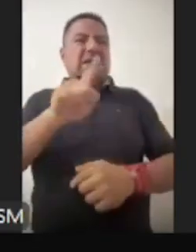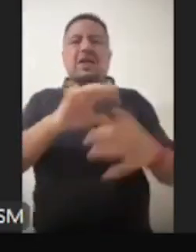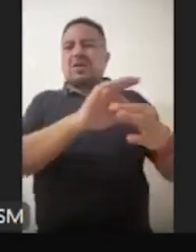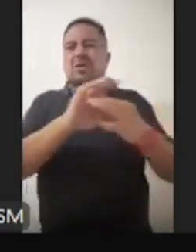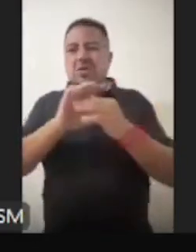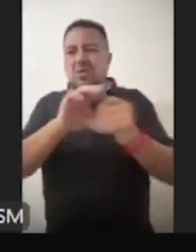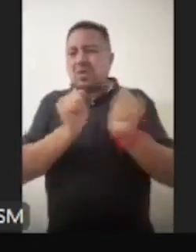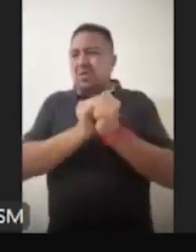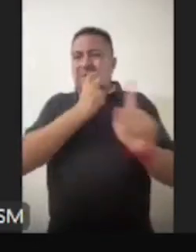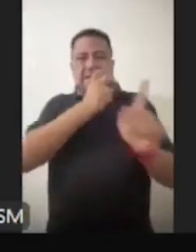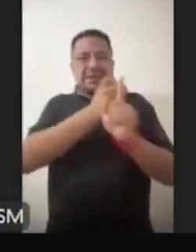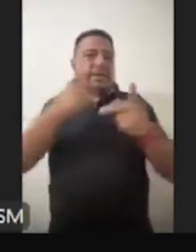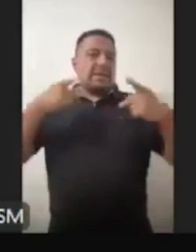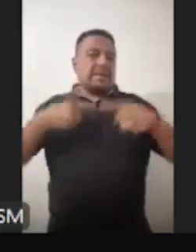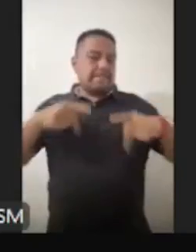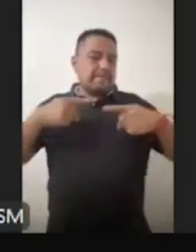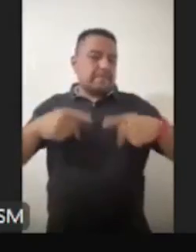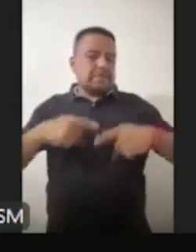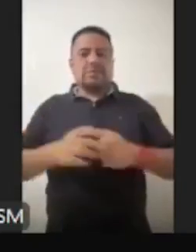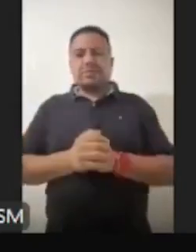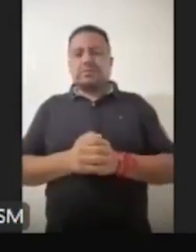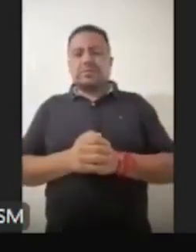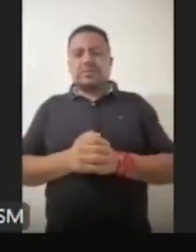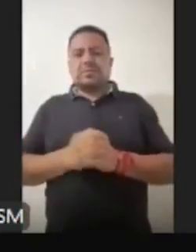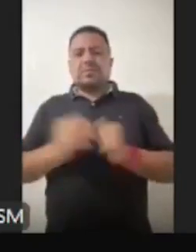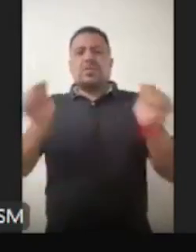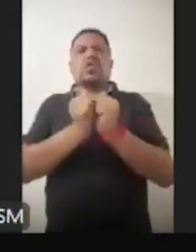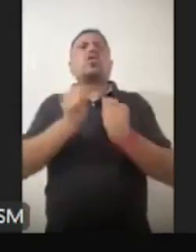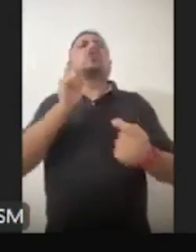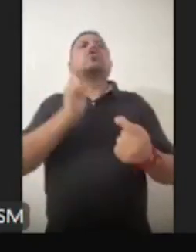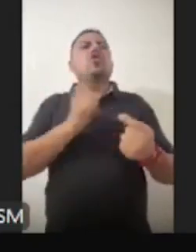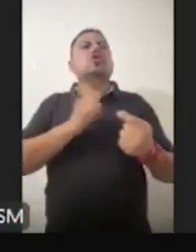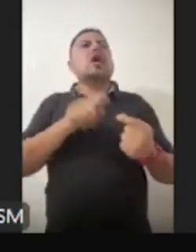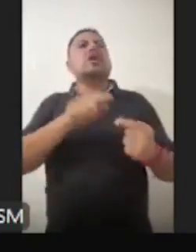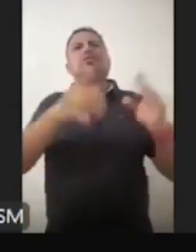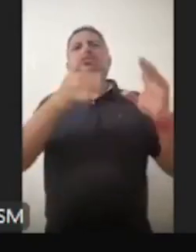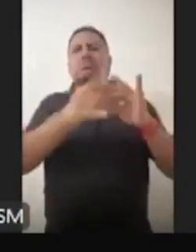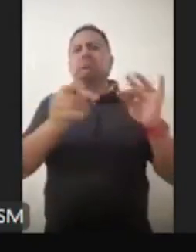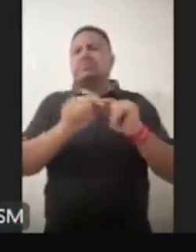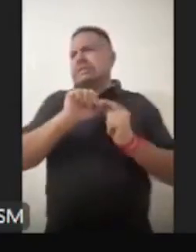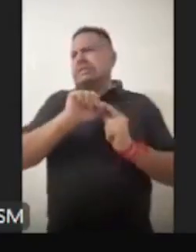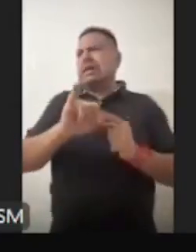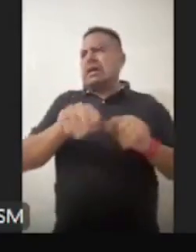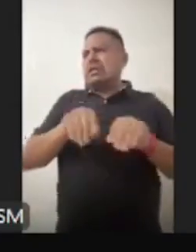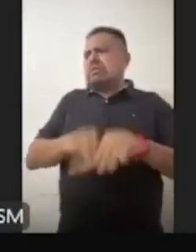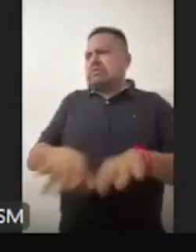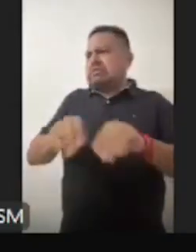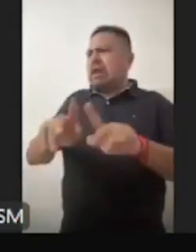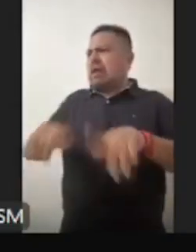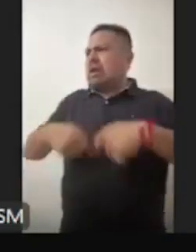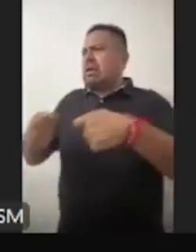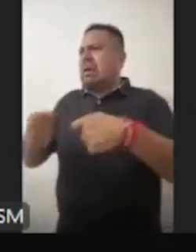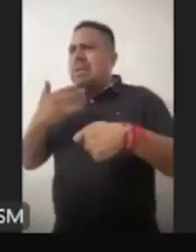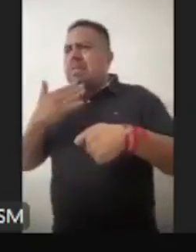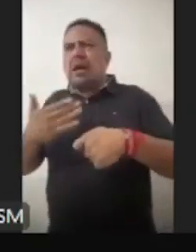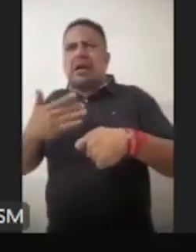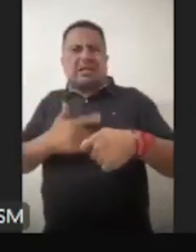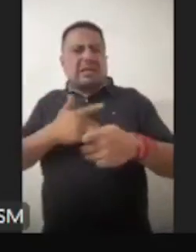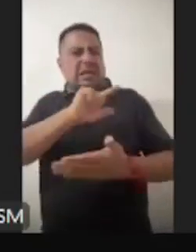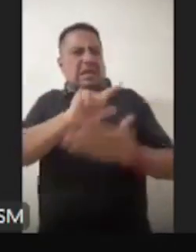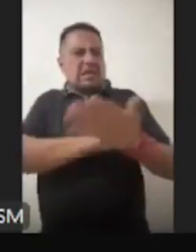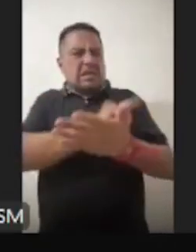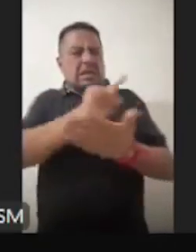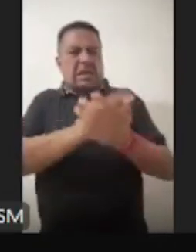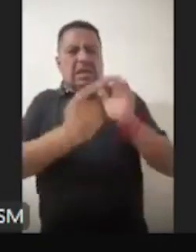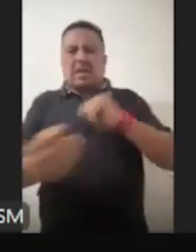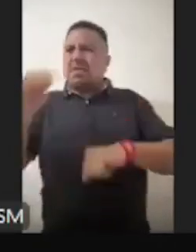de la denunciante, en la parte donde se refiere que sí recibió determinada propaganda, arrojan la presunción legal fundada de